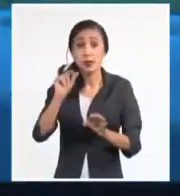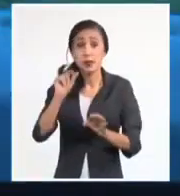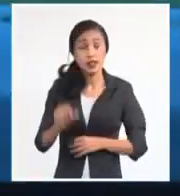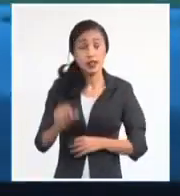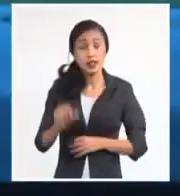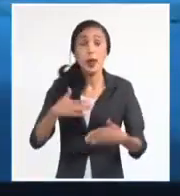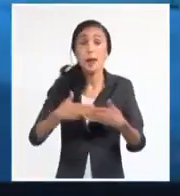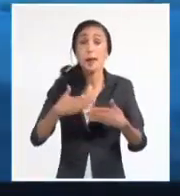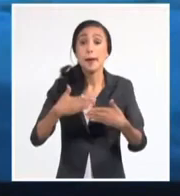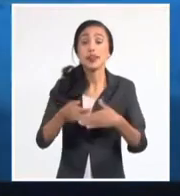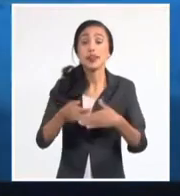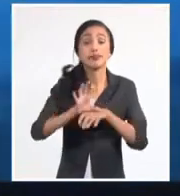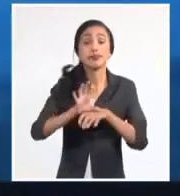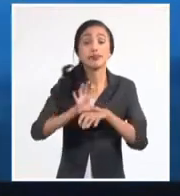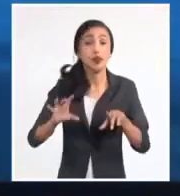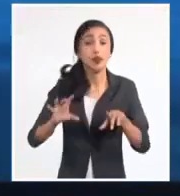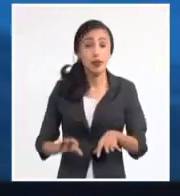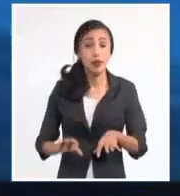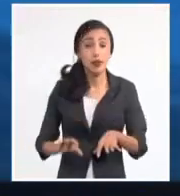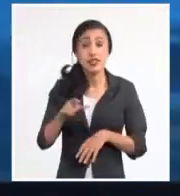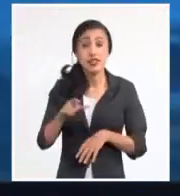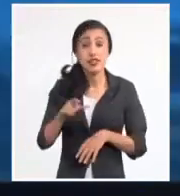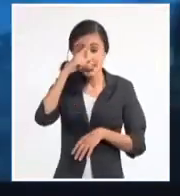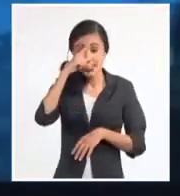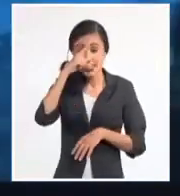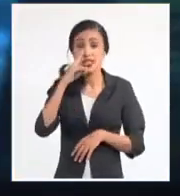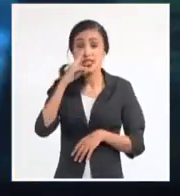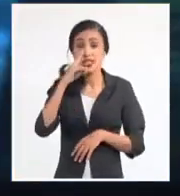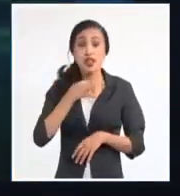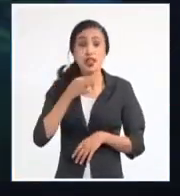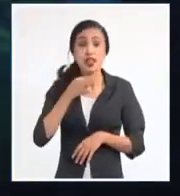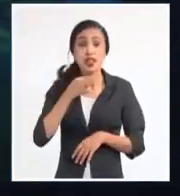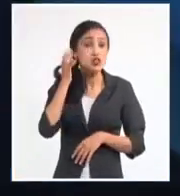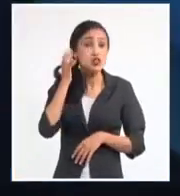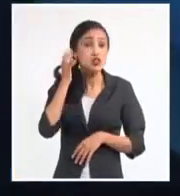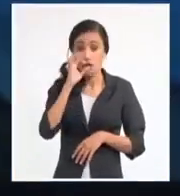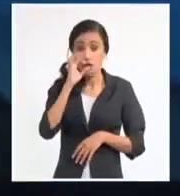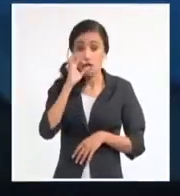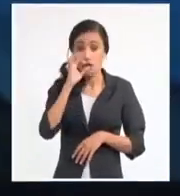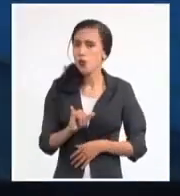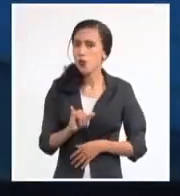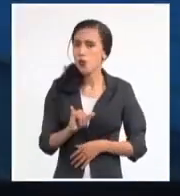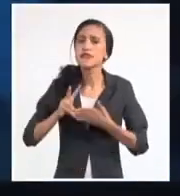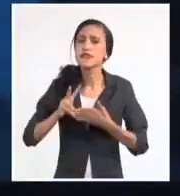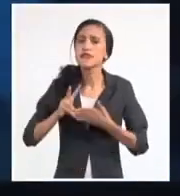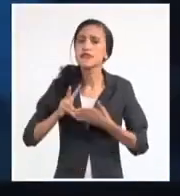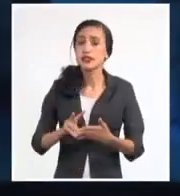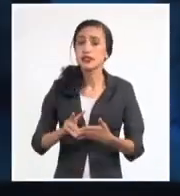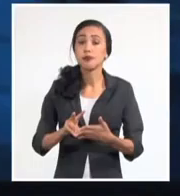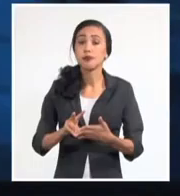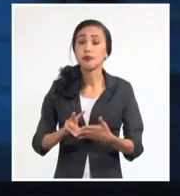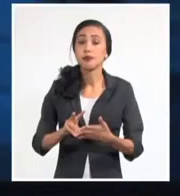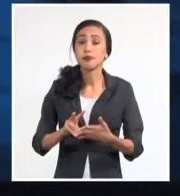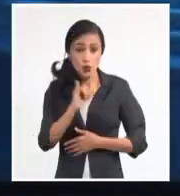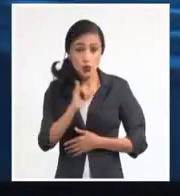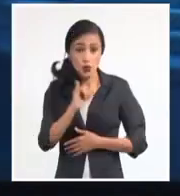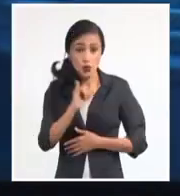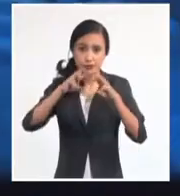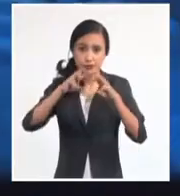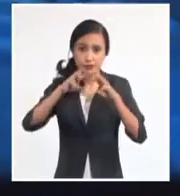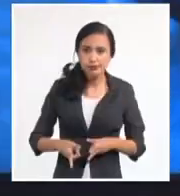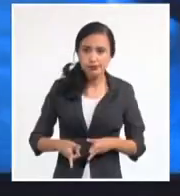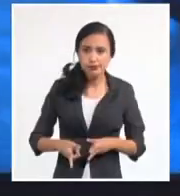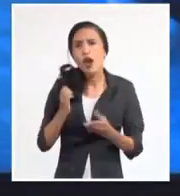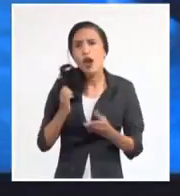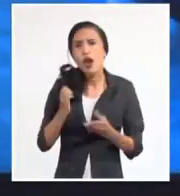y medios audiovisuales Cinesoft desarrollaron la visita virtual, producto multimedial de corte educativo que ofrece